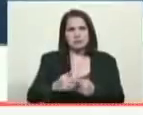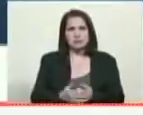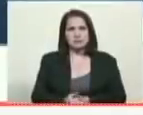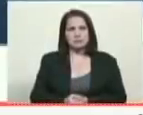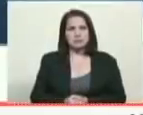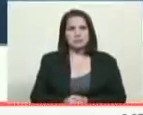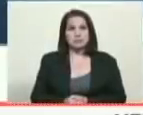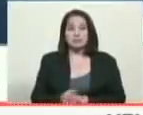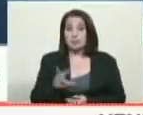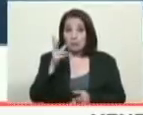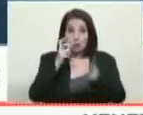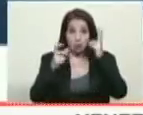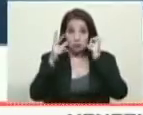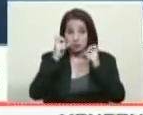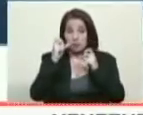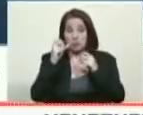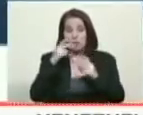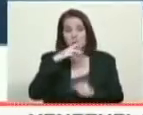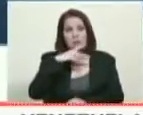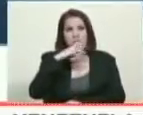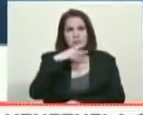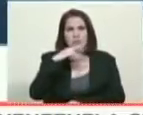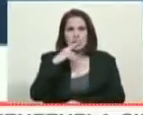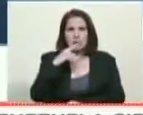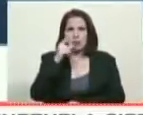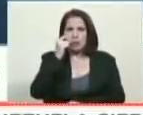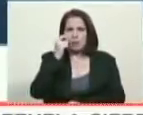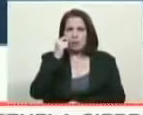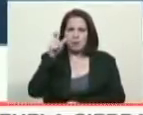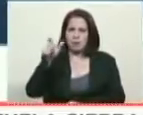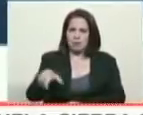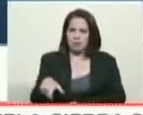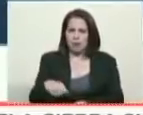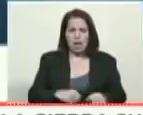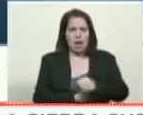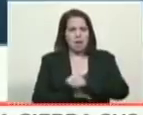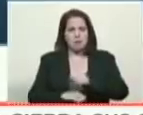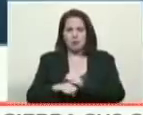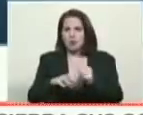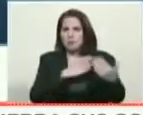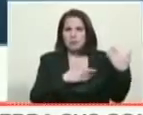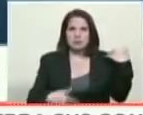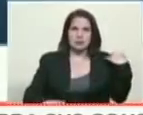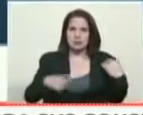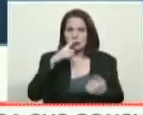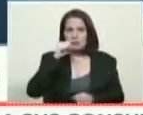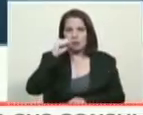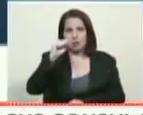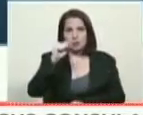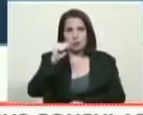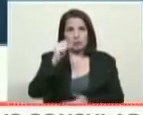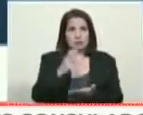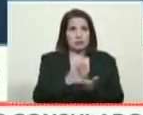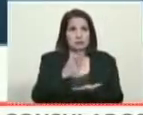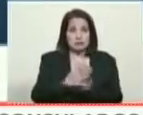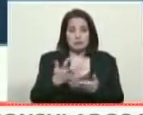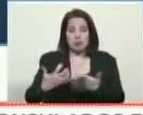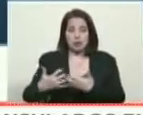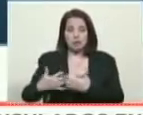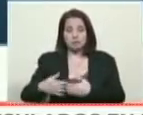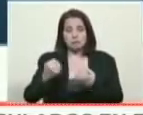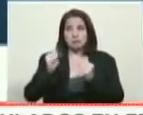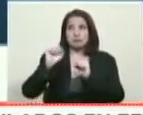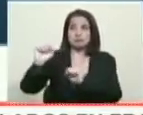amigo escuchamos palabras del ministro manuel que ve del reiteraba todo el apoyo del presidente nicolás maduro que se mantendrá al frente defendiendo la industria petrolera y también